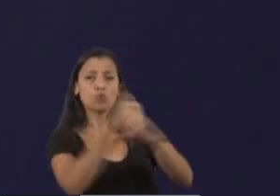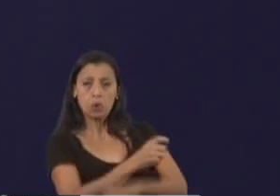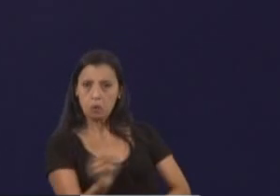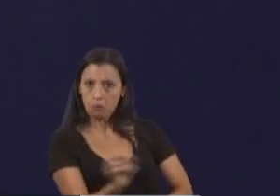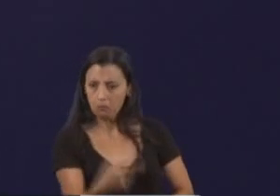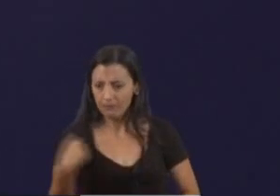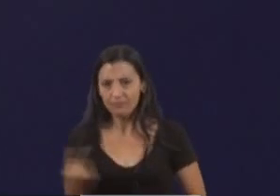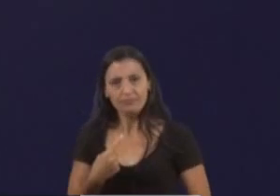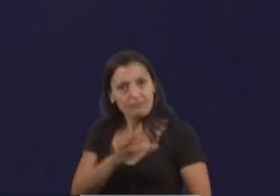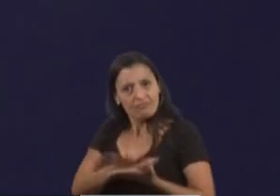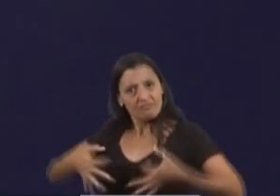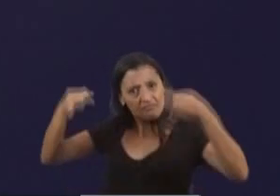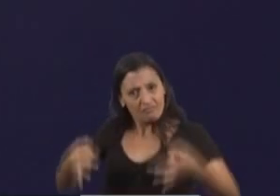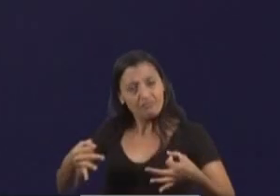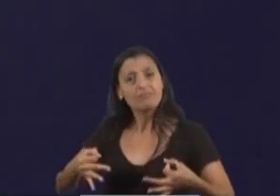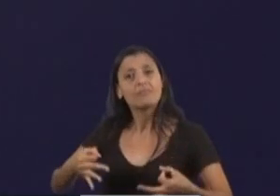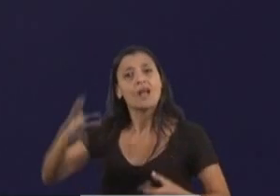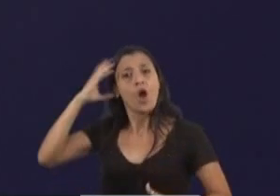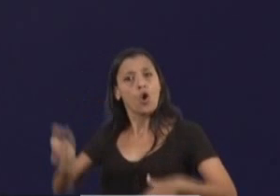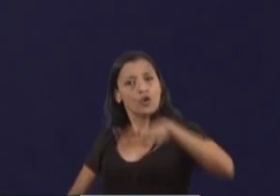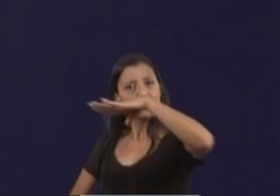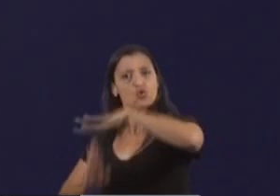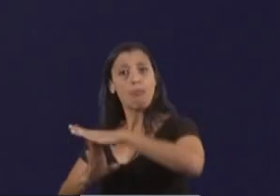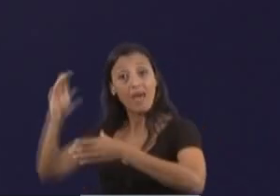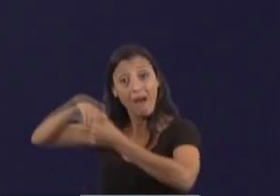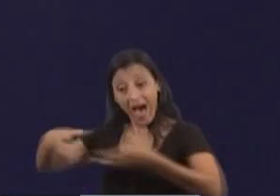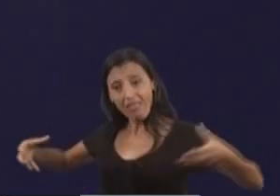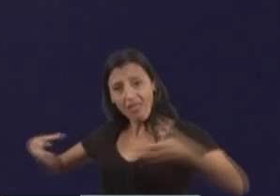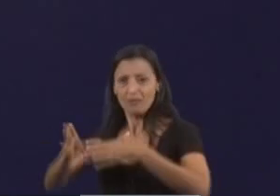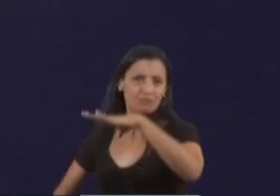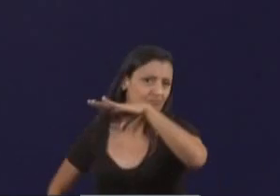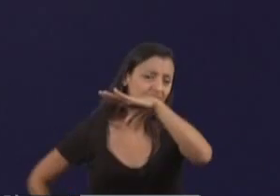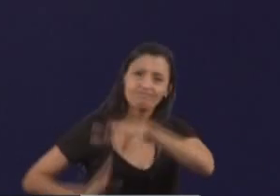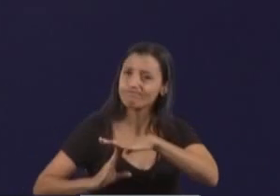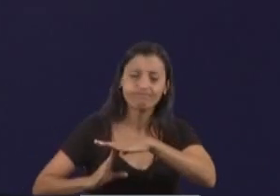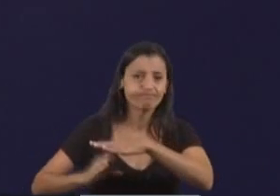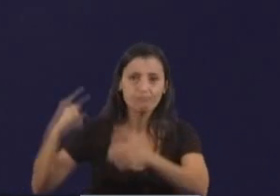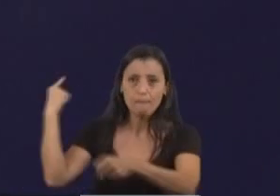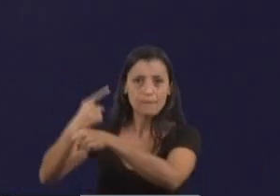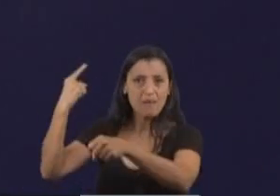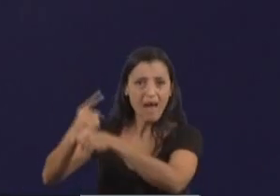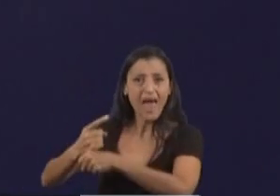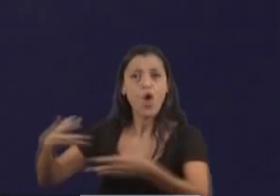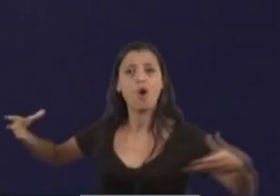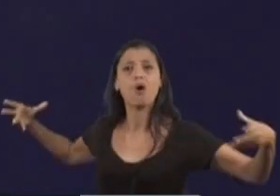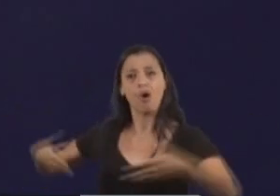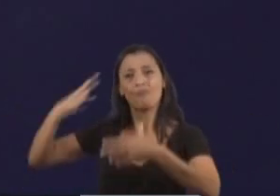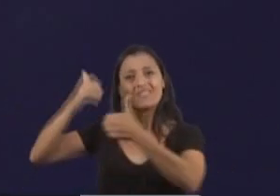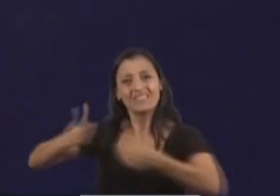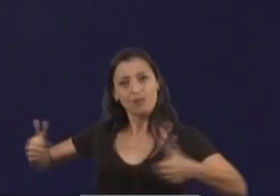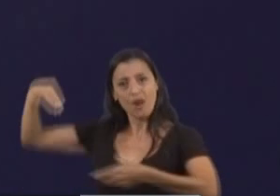republicano que la Corte Suprema de Justicia de la Nación, que es el máximo tribunal, o conocido como el máximo